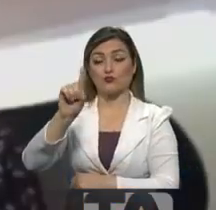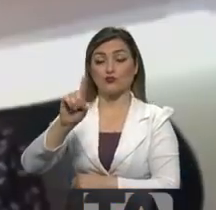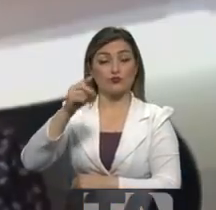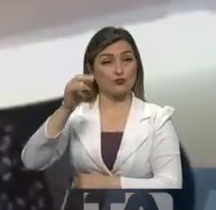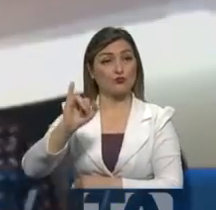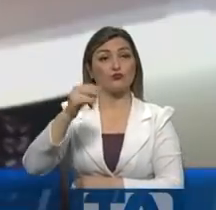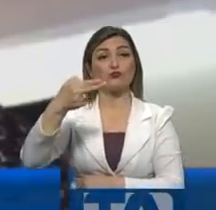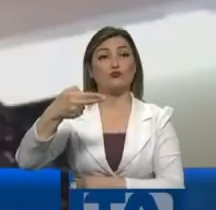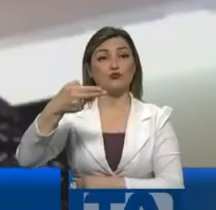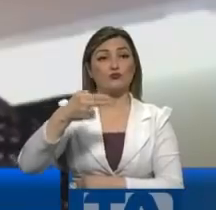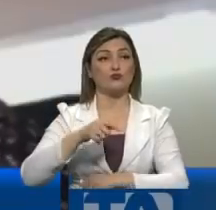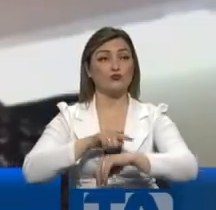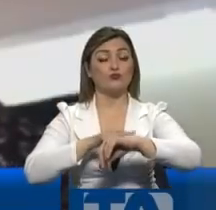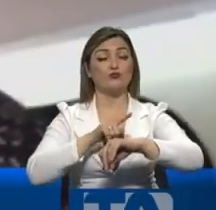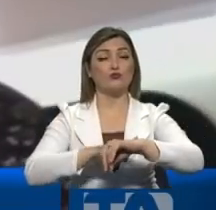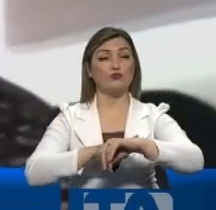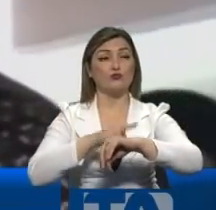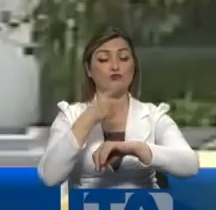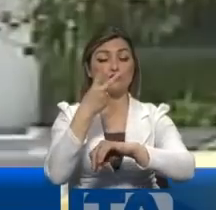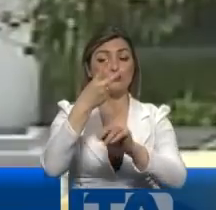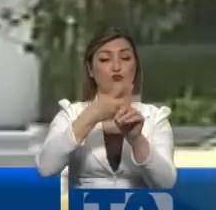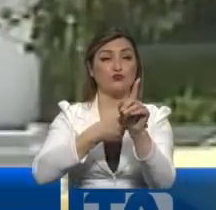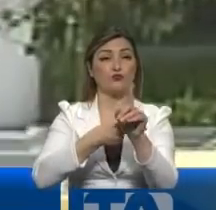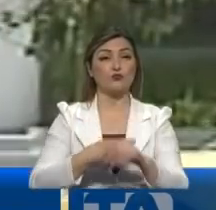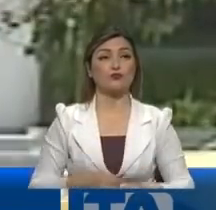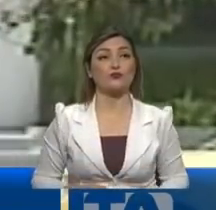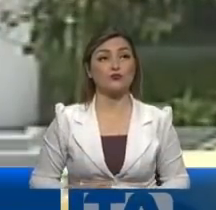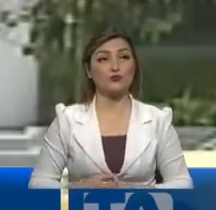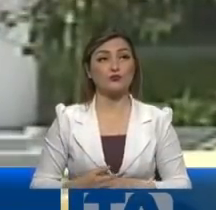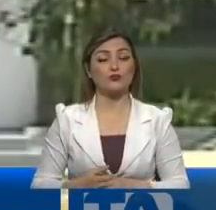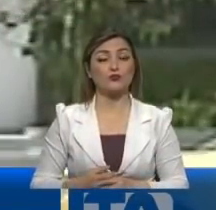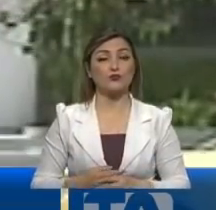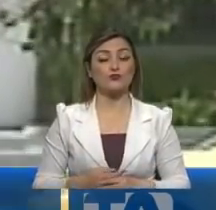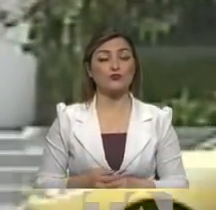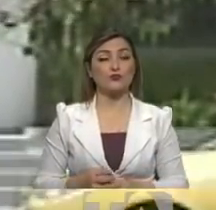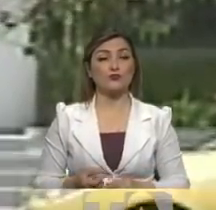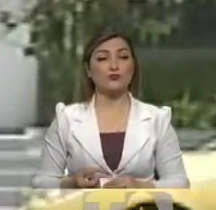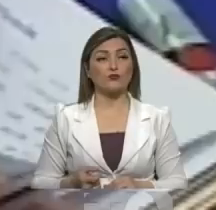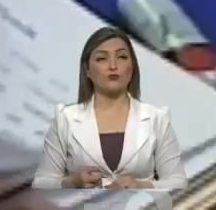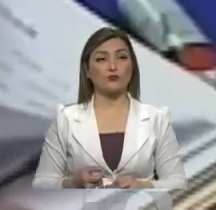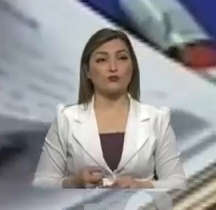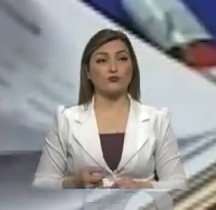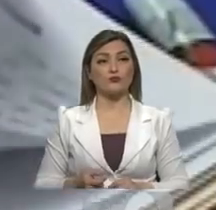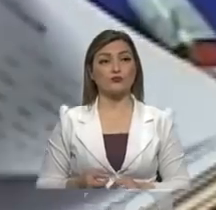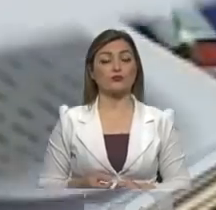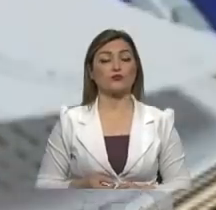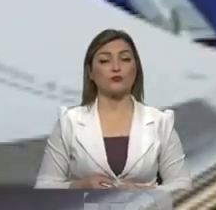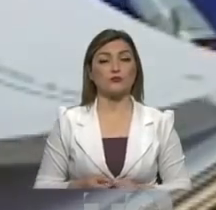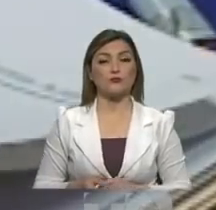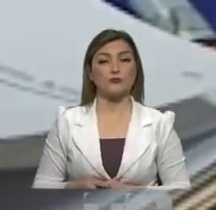embargo, luego de aproximadamente 2 meses. En Guayaquil, Carlos Acoto, 24 horas.